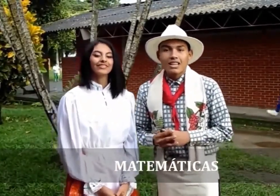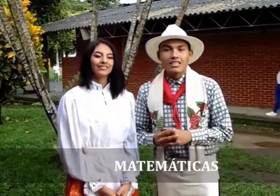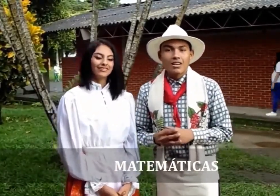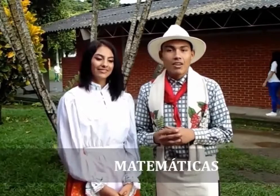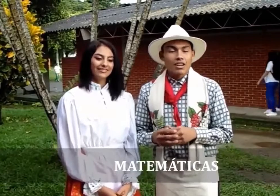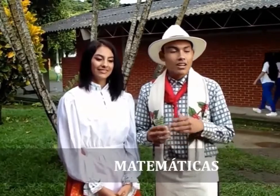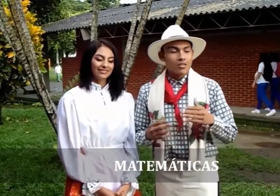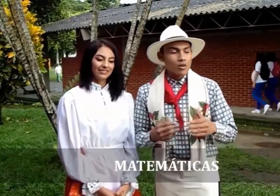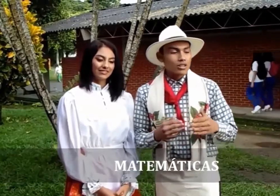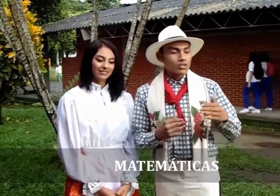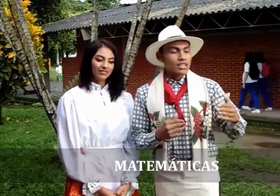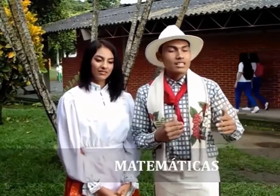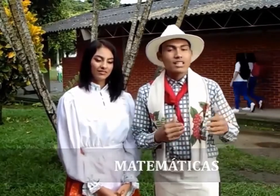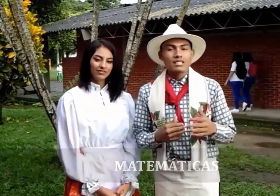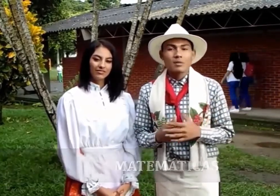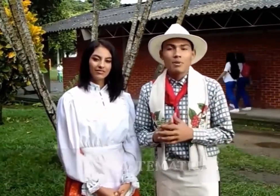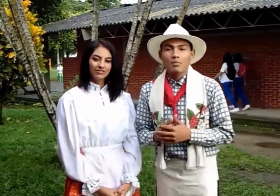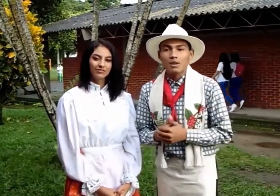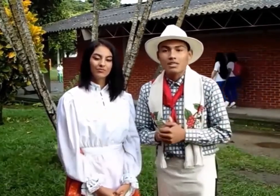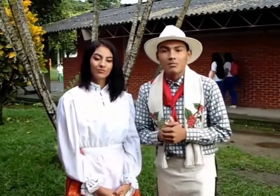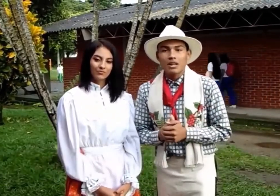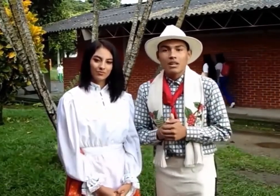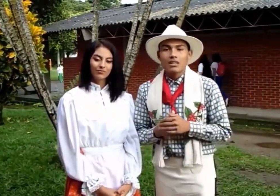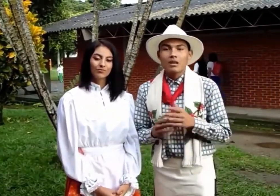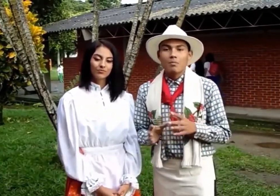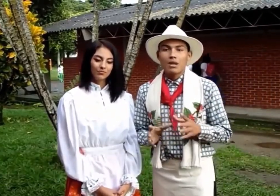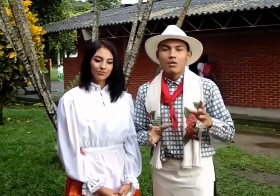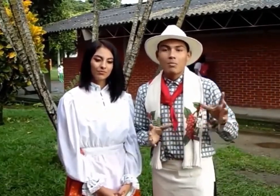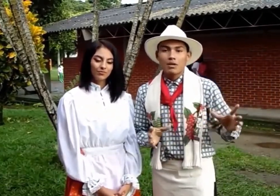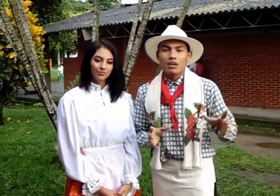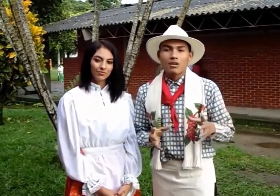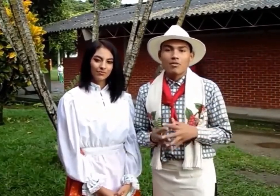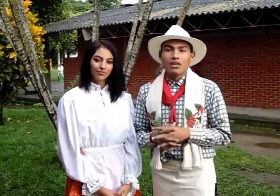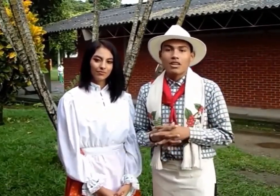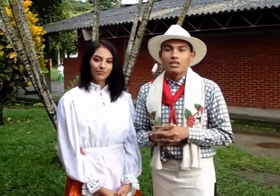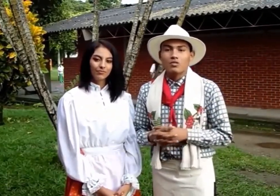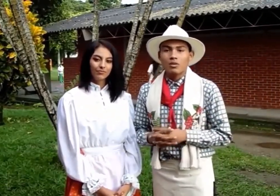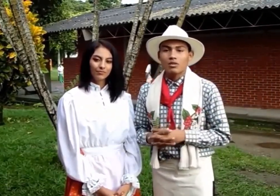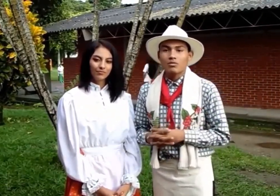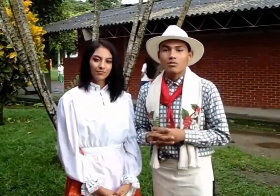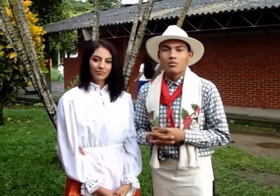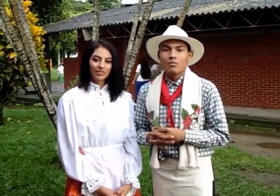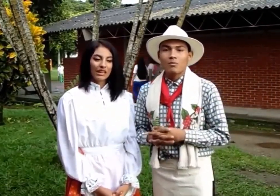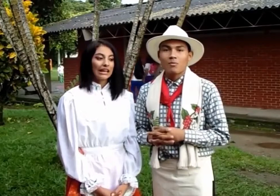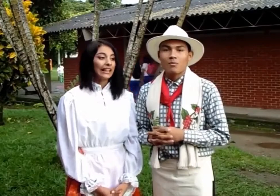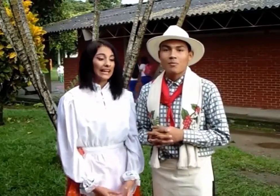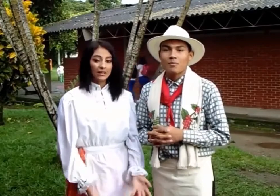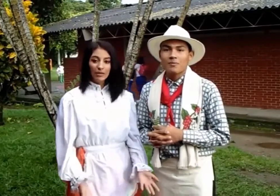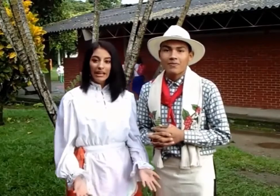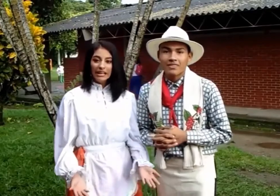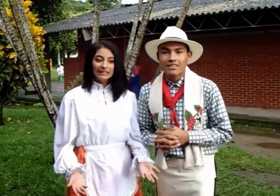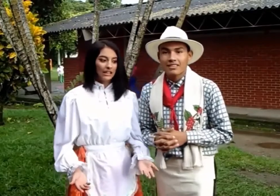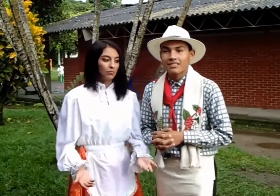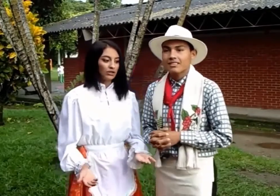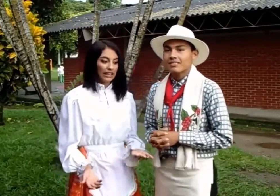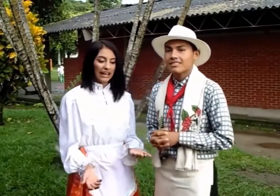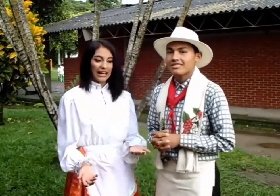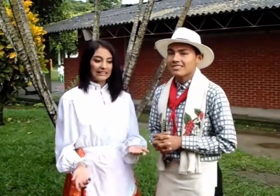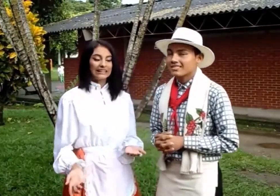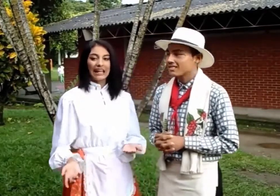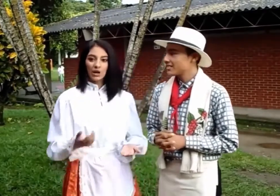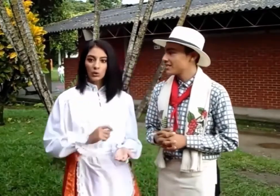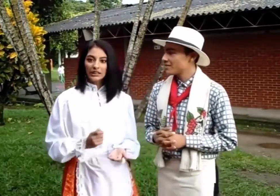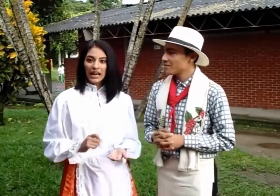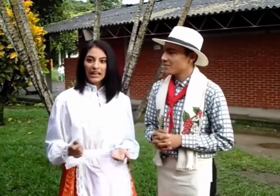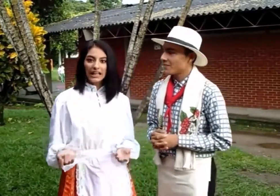2 meses y saber cuánto es la distancia para poder sembrar de palo a palo de café, que es 1 metro. De esa manera salimos de